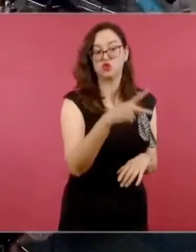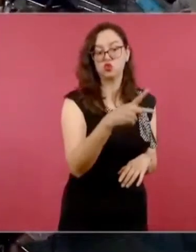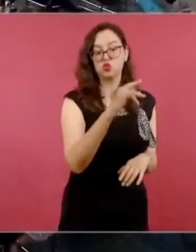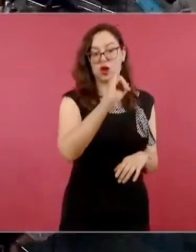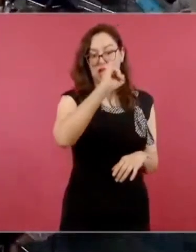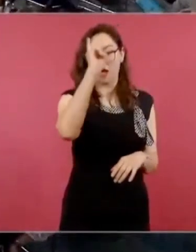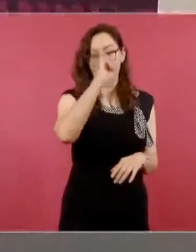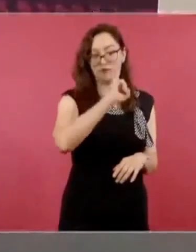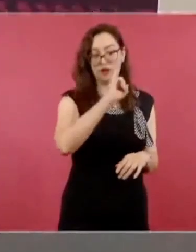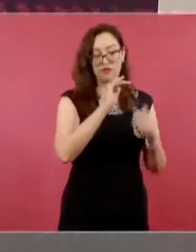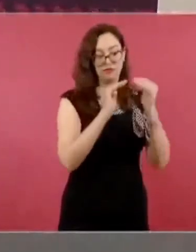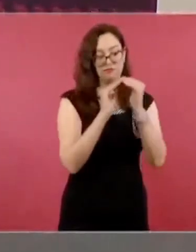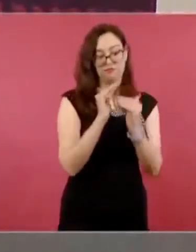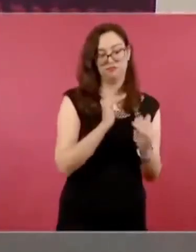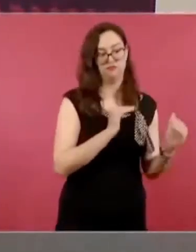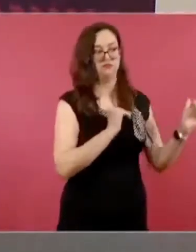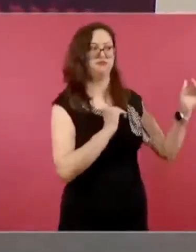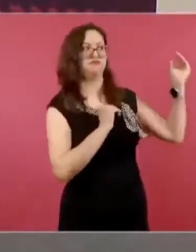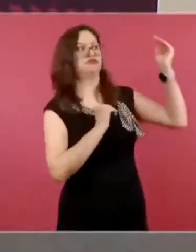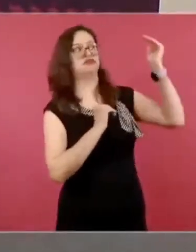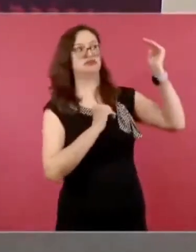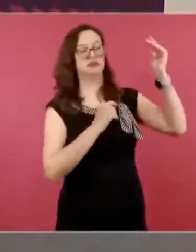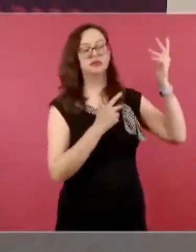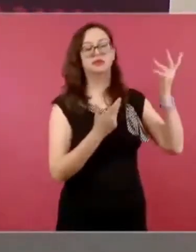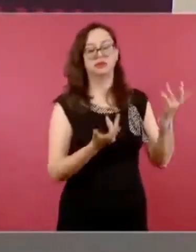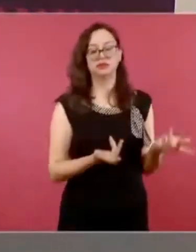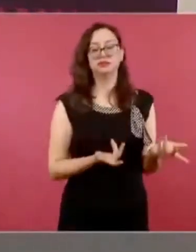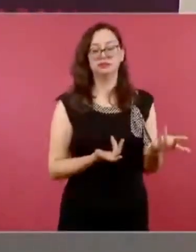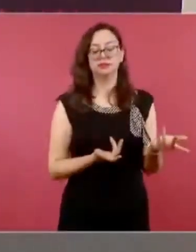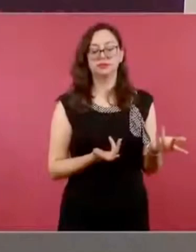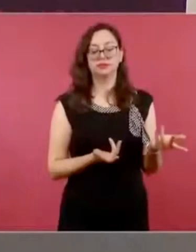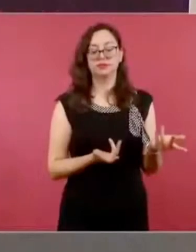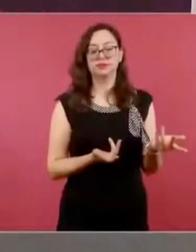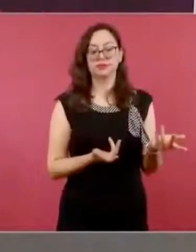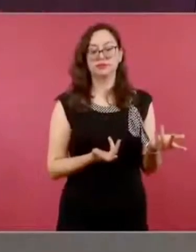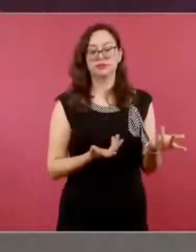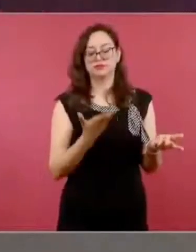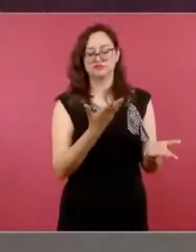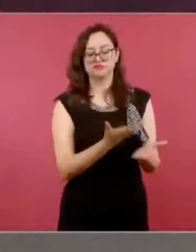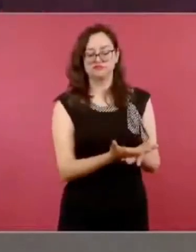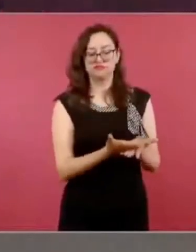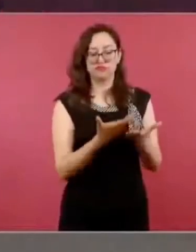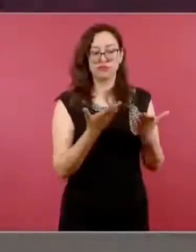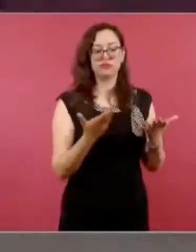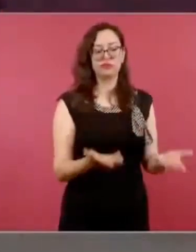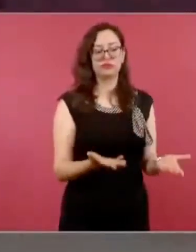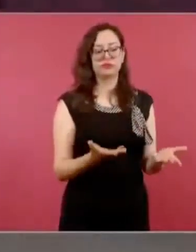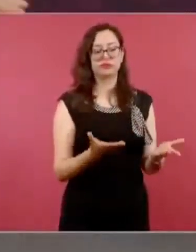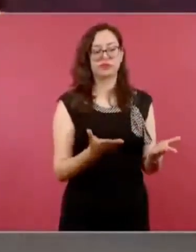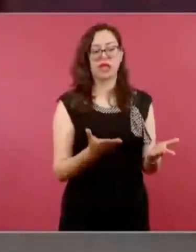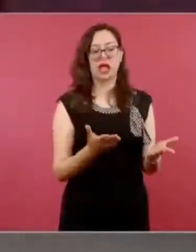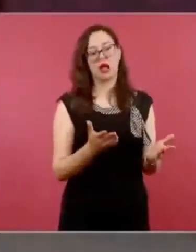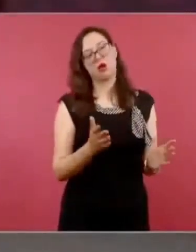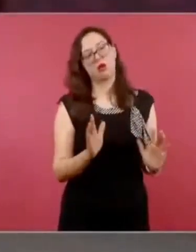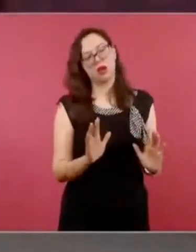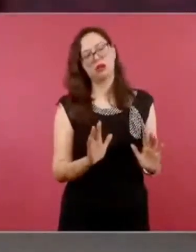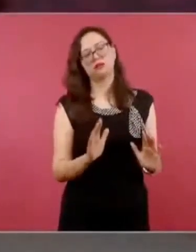que manejan grupos, ¿no?, antes más, ahora ya se han ido